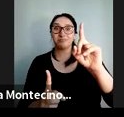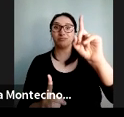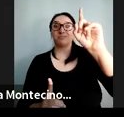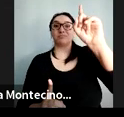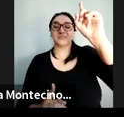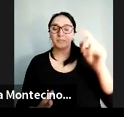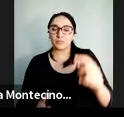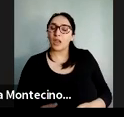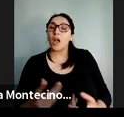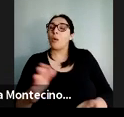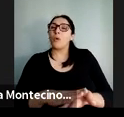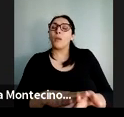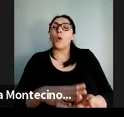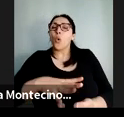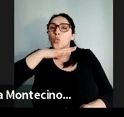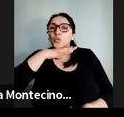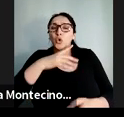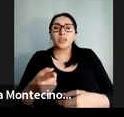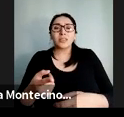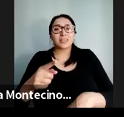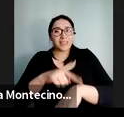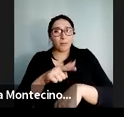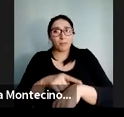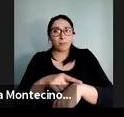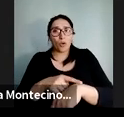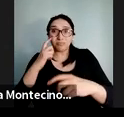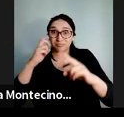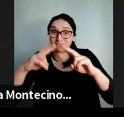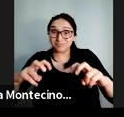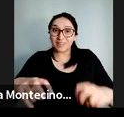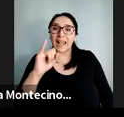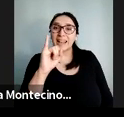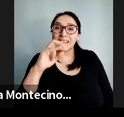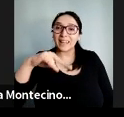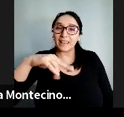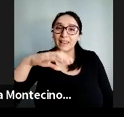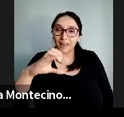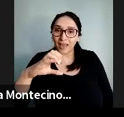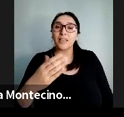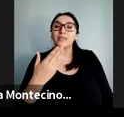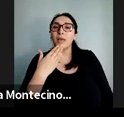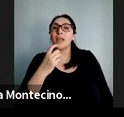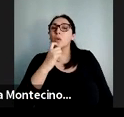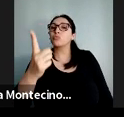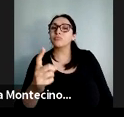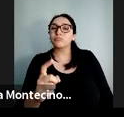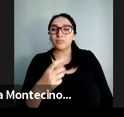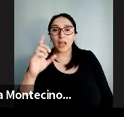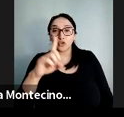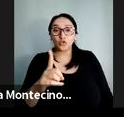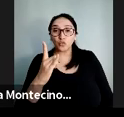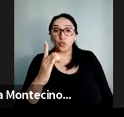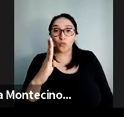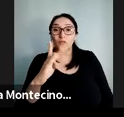el gobierno y también el INE, y también las encuestas que ha hecho la Subtel por su lado, muestran